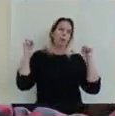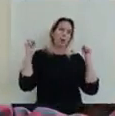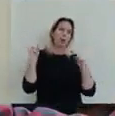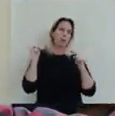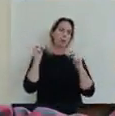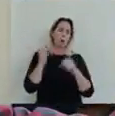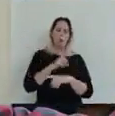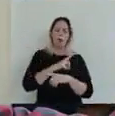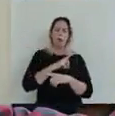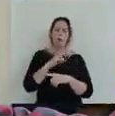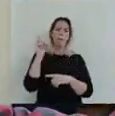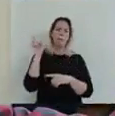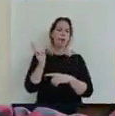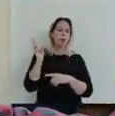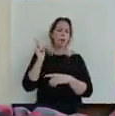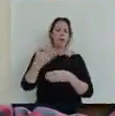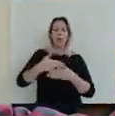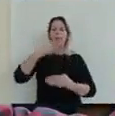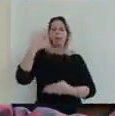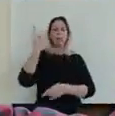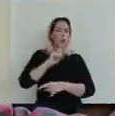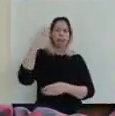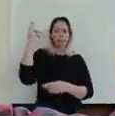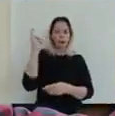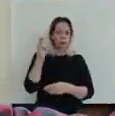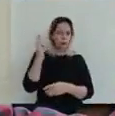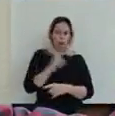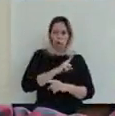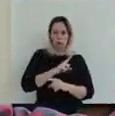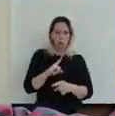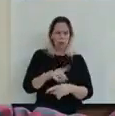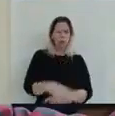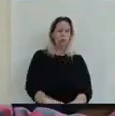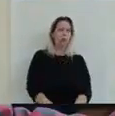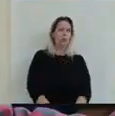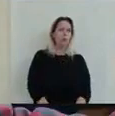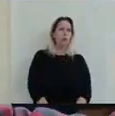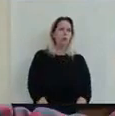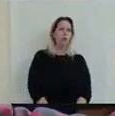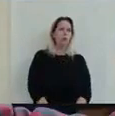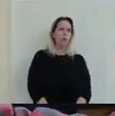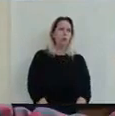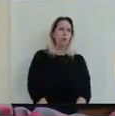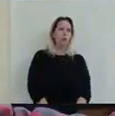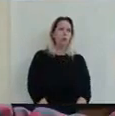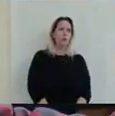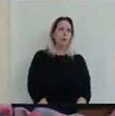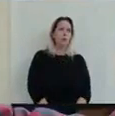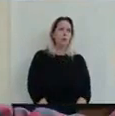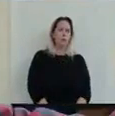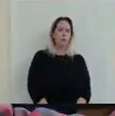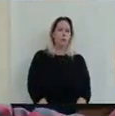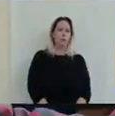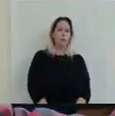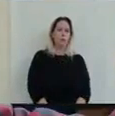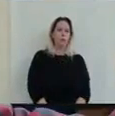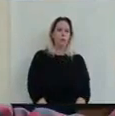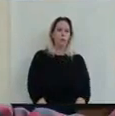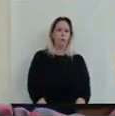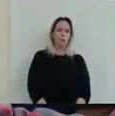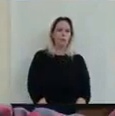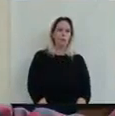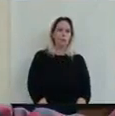explícitamente él dice que no pueden abrirse los gimnasios, lamentablemente, o sea, no es una cuestión de que uno